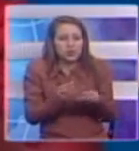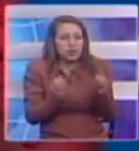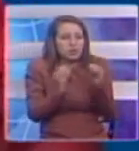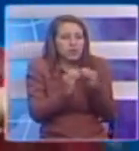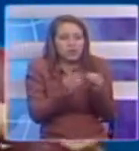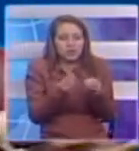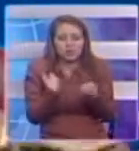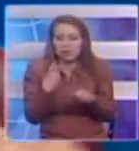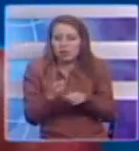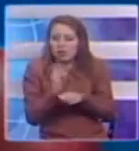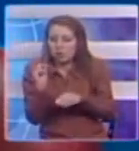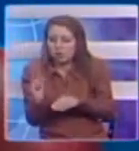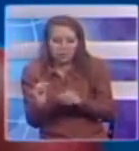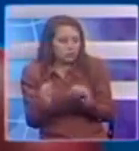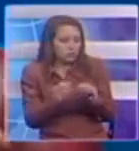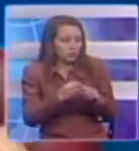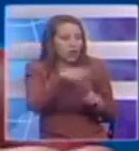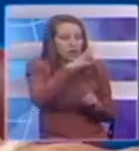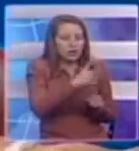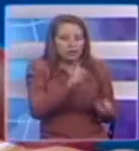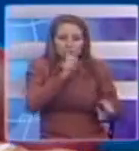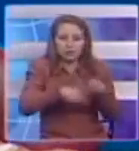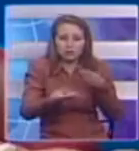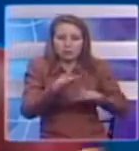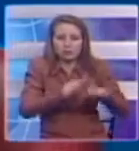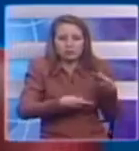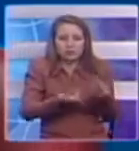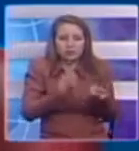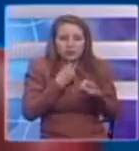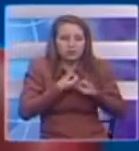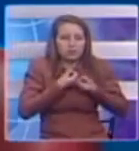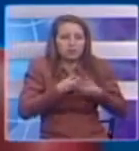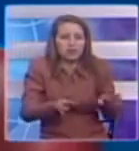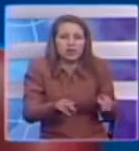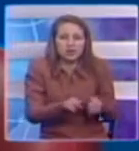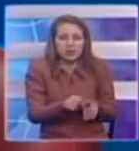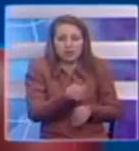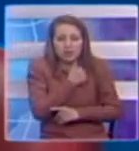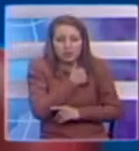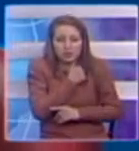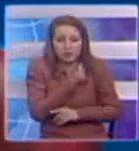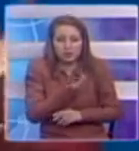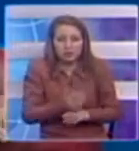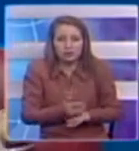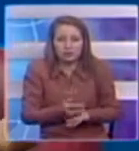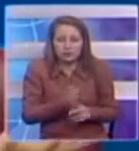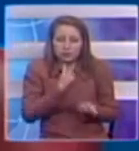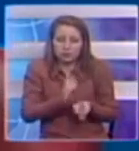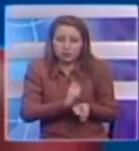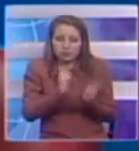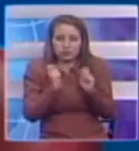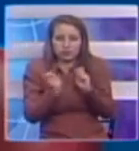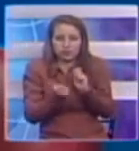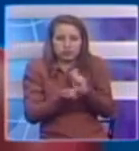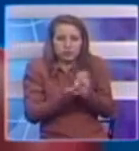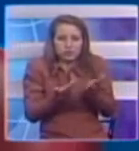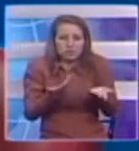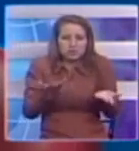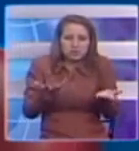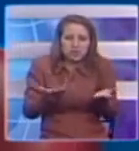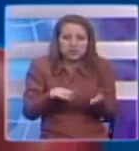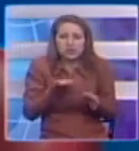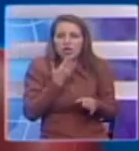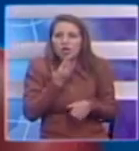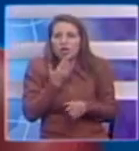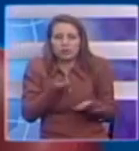que consumes y no lo puedes vender, eso es un desperdicio. Entonces, creo que ahí hay que modificar más o menos